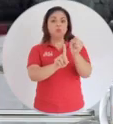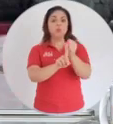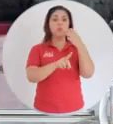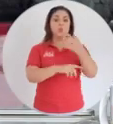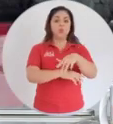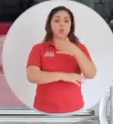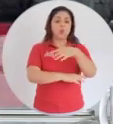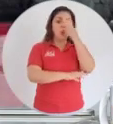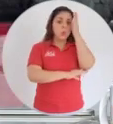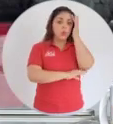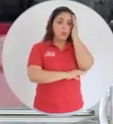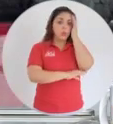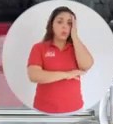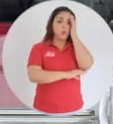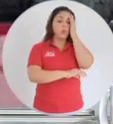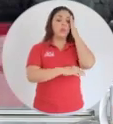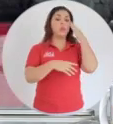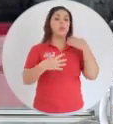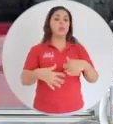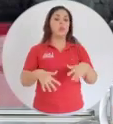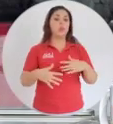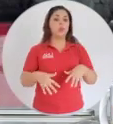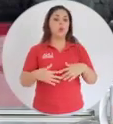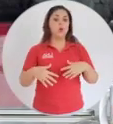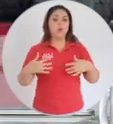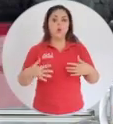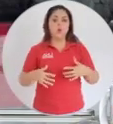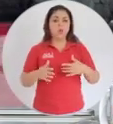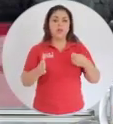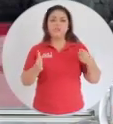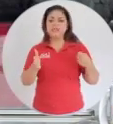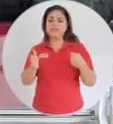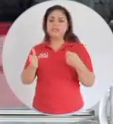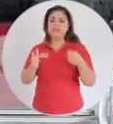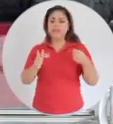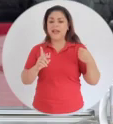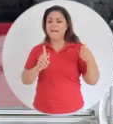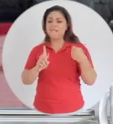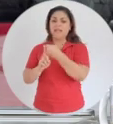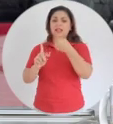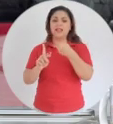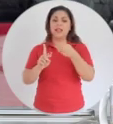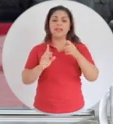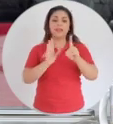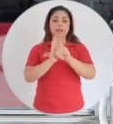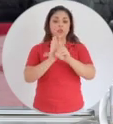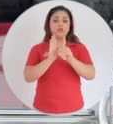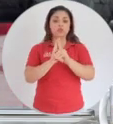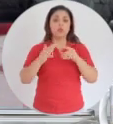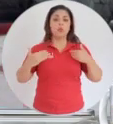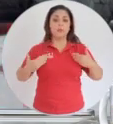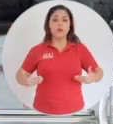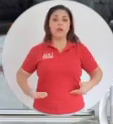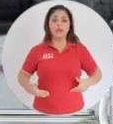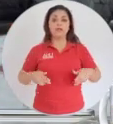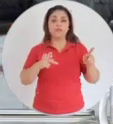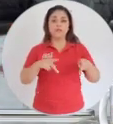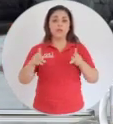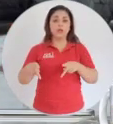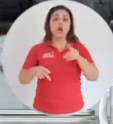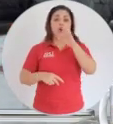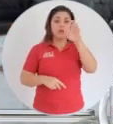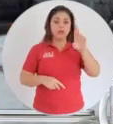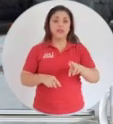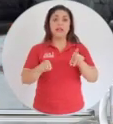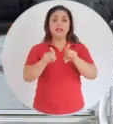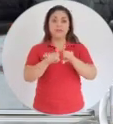Situaciones muy preocupantes que, como ustedes mencionaban, atentan contra los derechos humanos de toda la población centroamericana. Costa Rica no es la excepción y precisamente